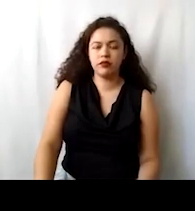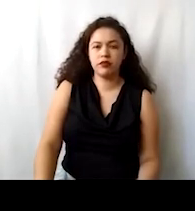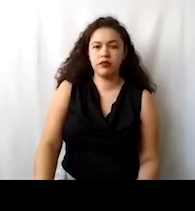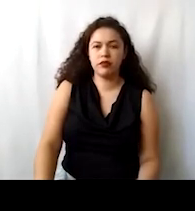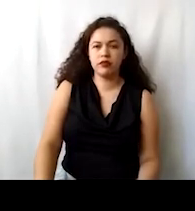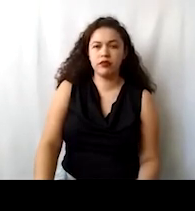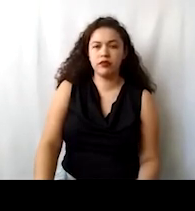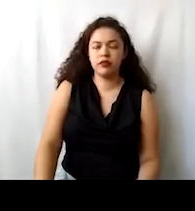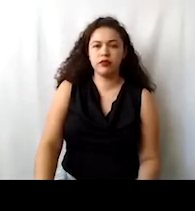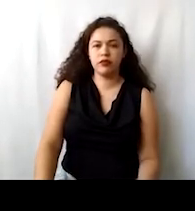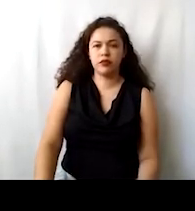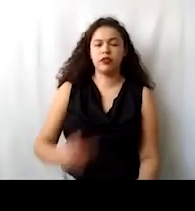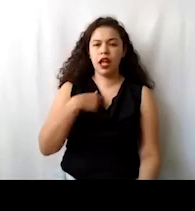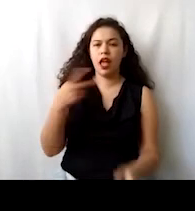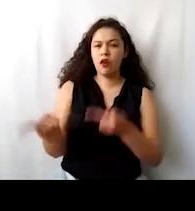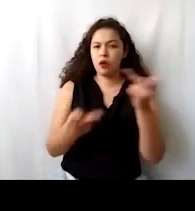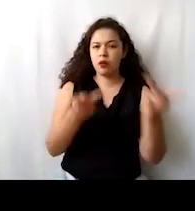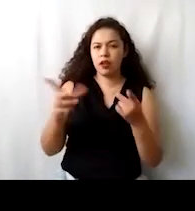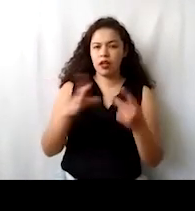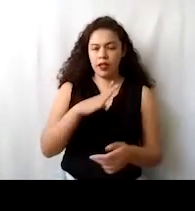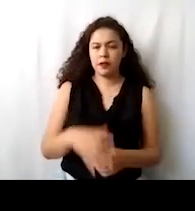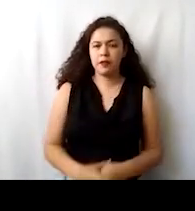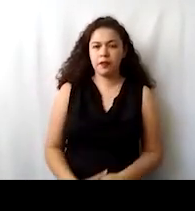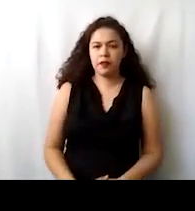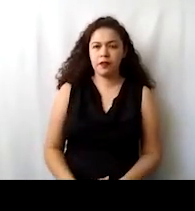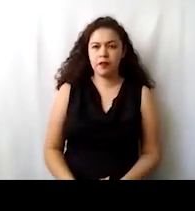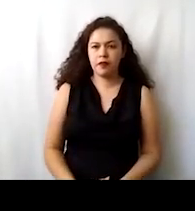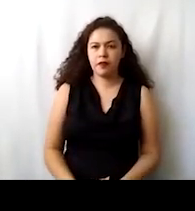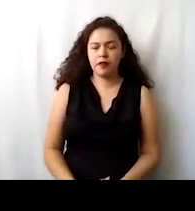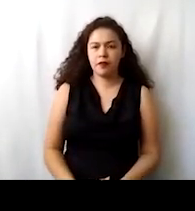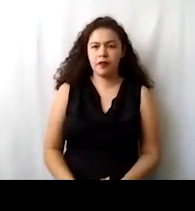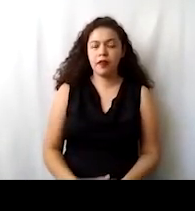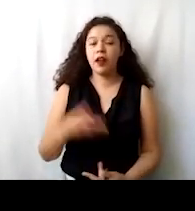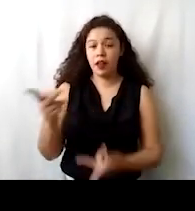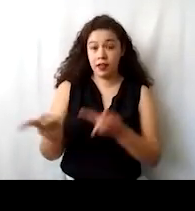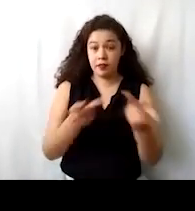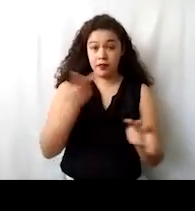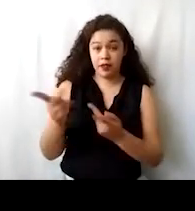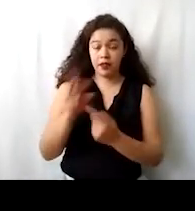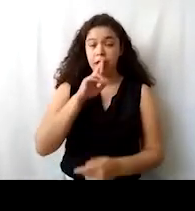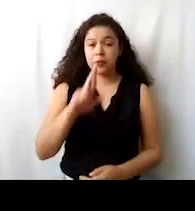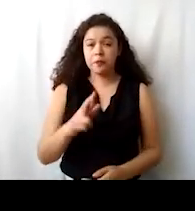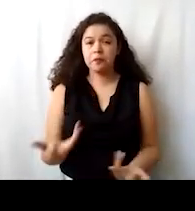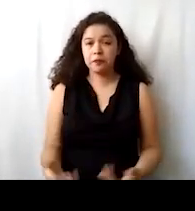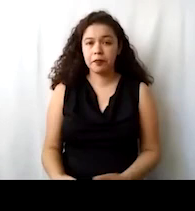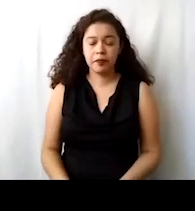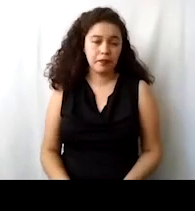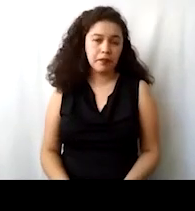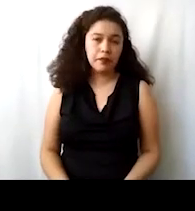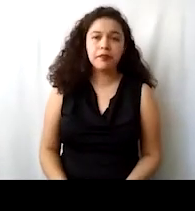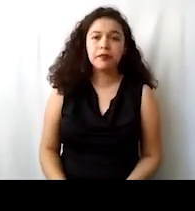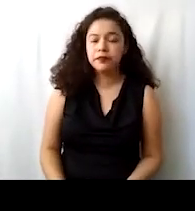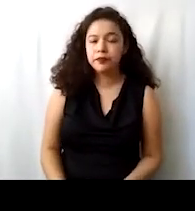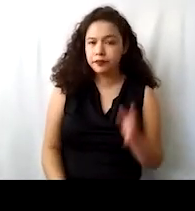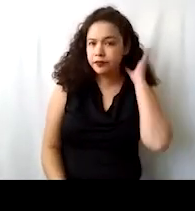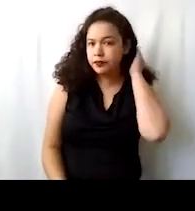No Sí, aquí tenemos... tenemos una pregunta. Sí, vamos a abrir la sesión de preguntas. Sí. Sí, adelante. Si alguien quiere